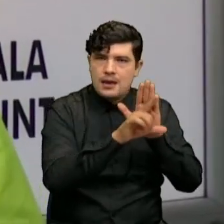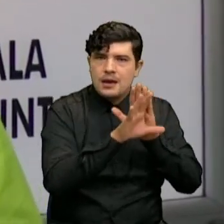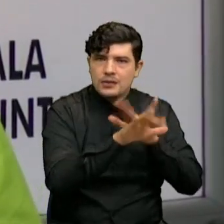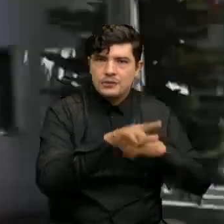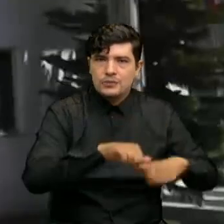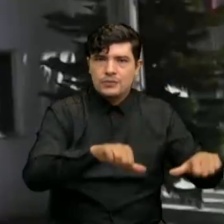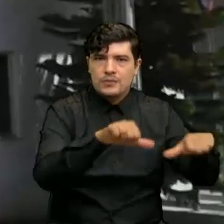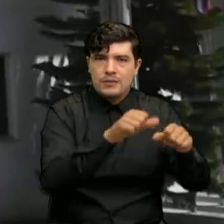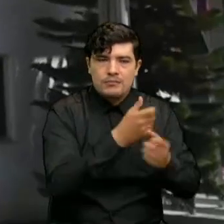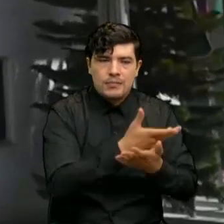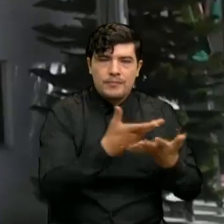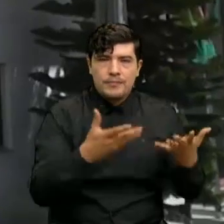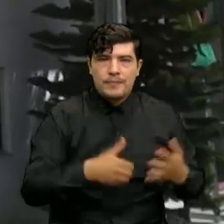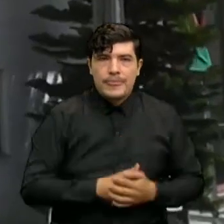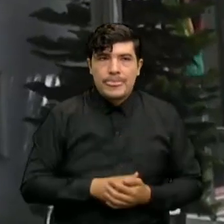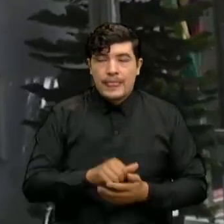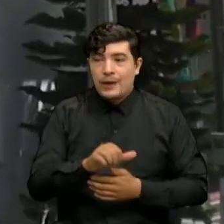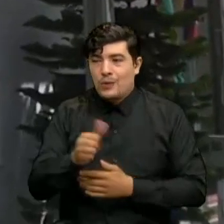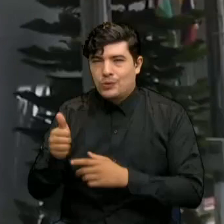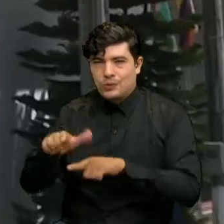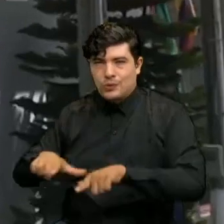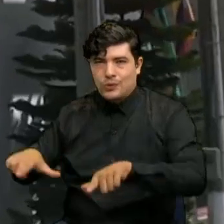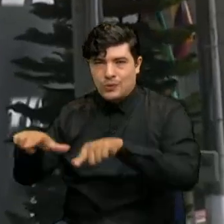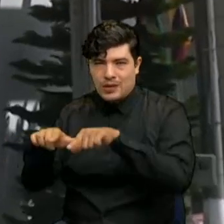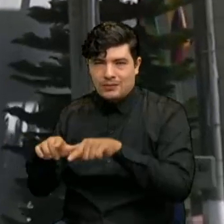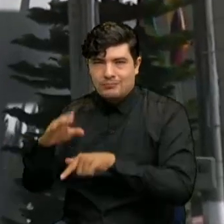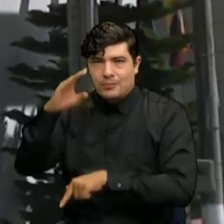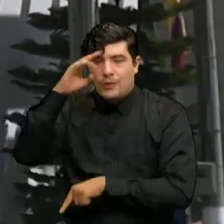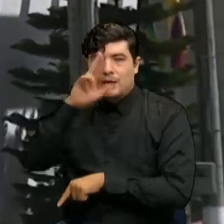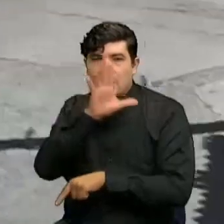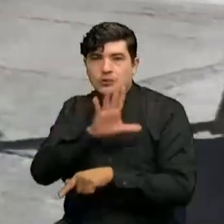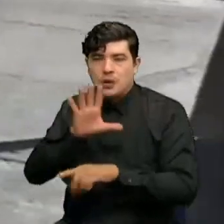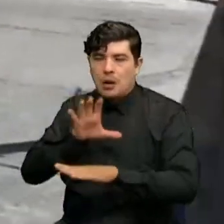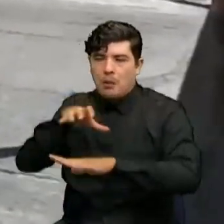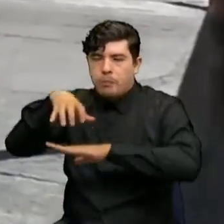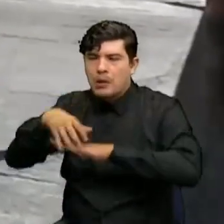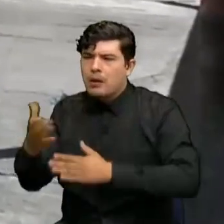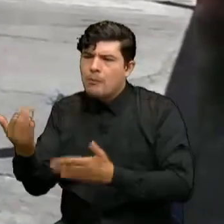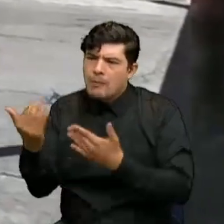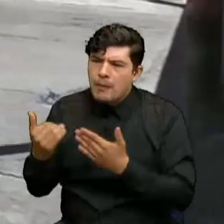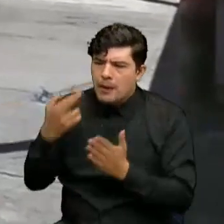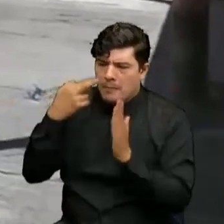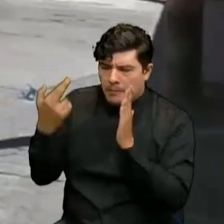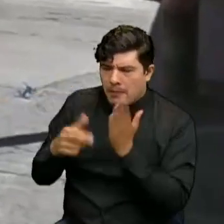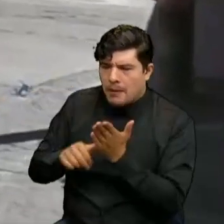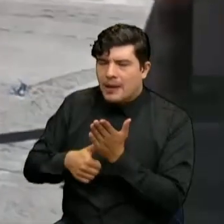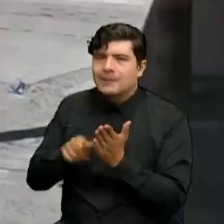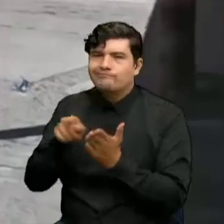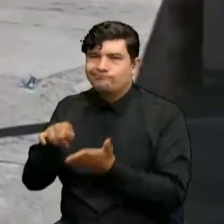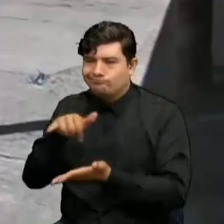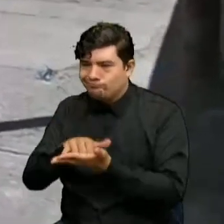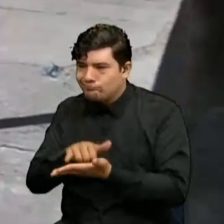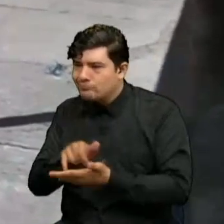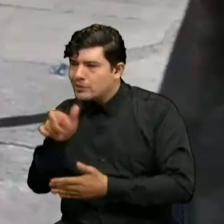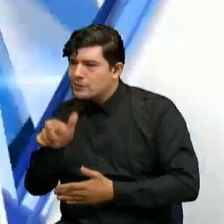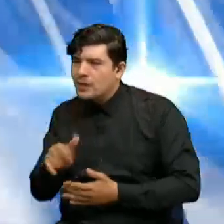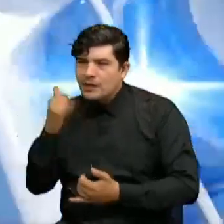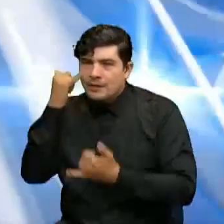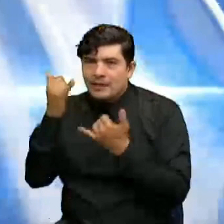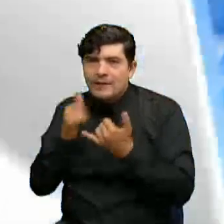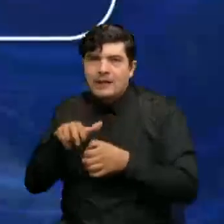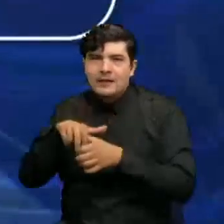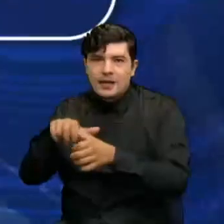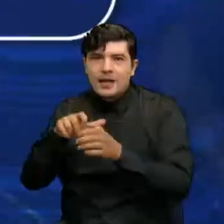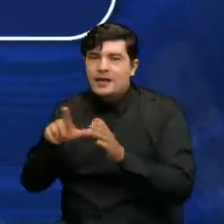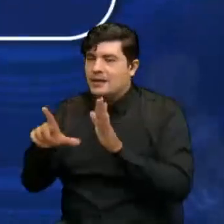recursos de la misma manera en un puesto de control de la policía en málaga se logró otra captura por porte ilegal de arma de fuego